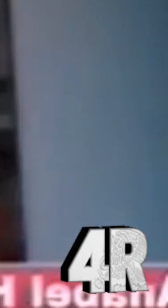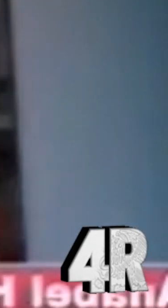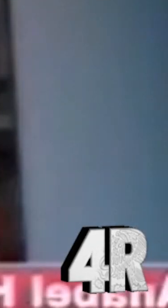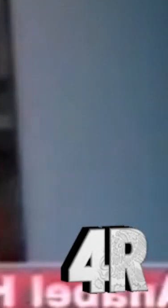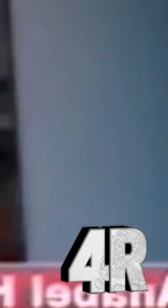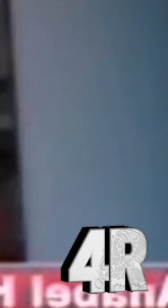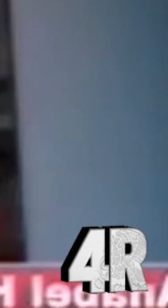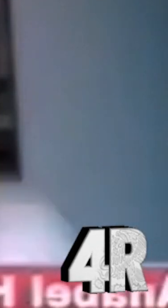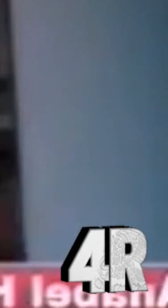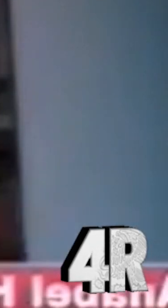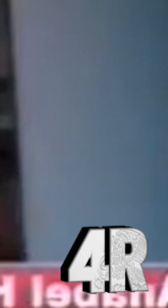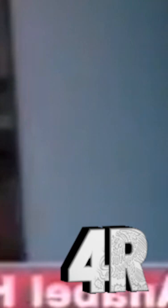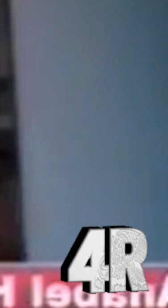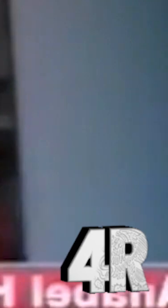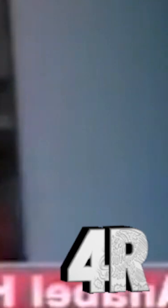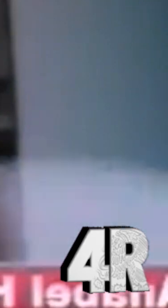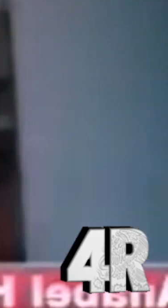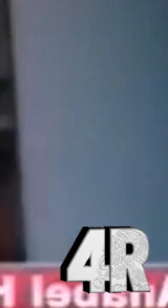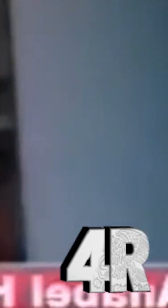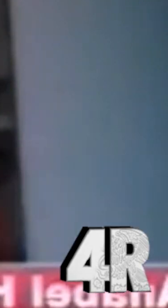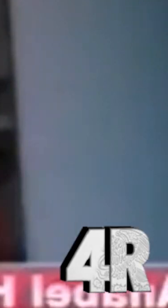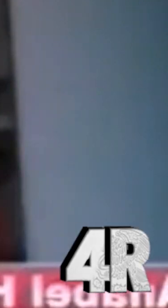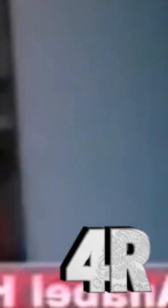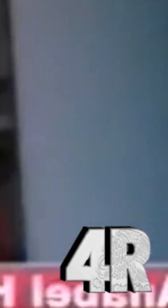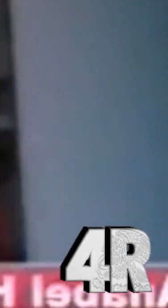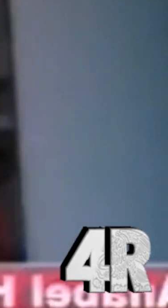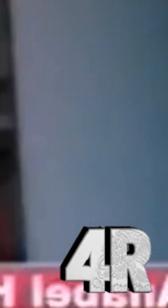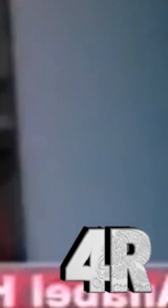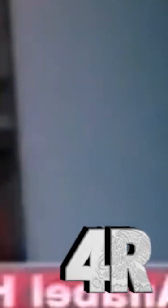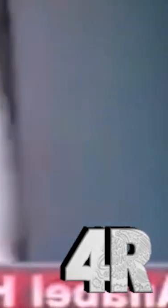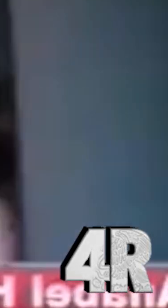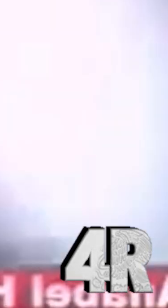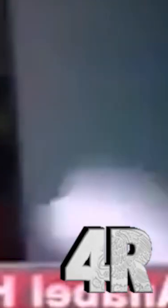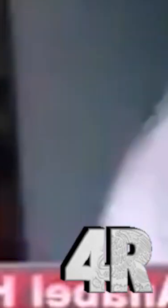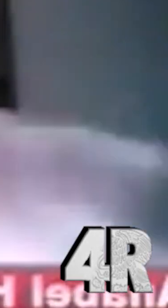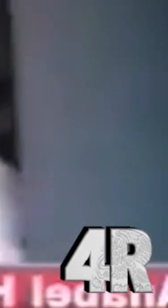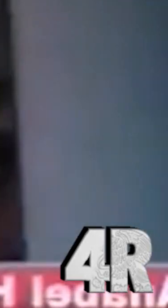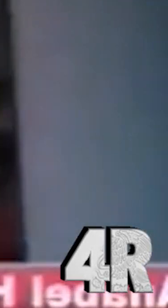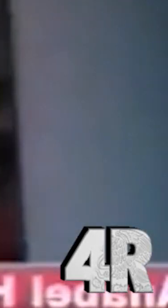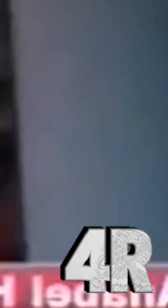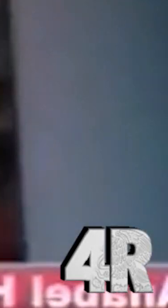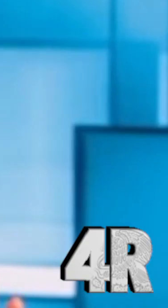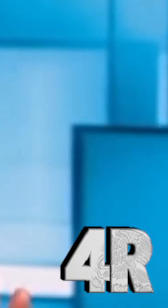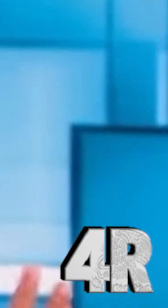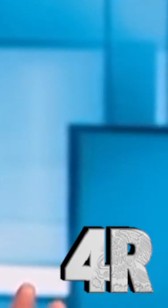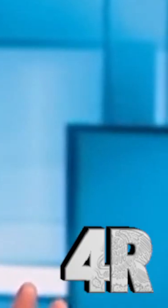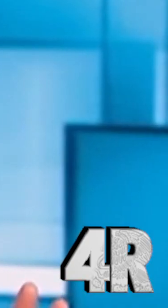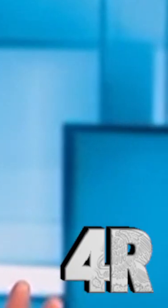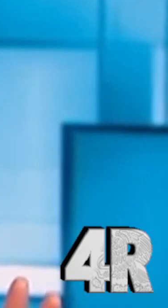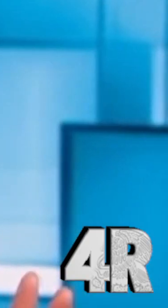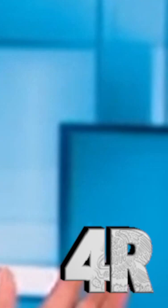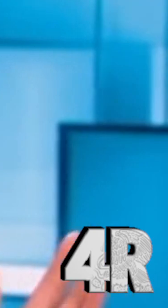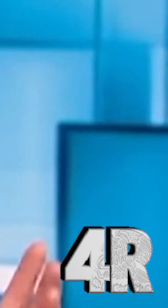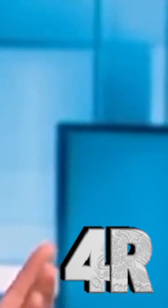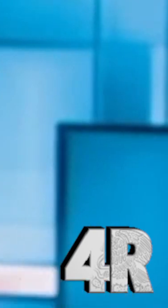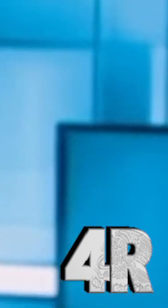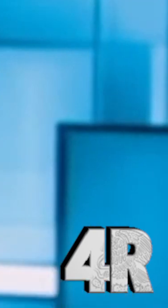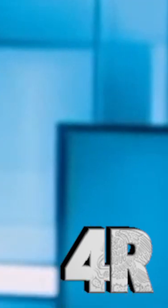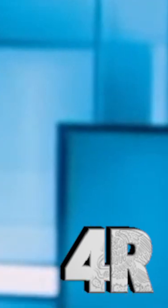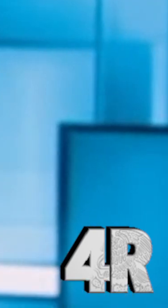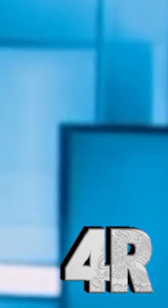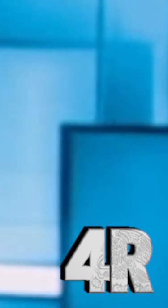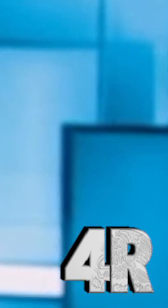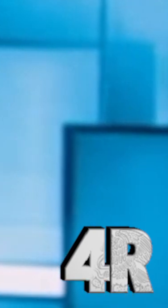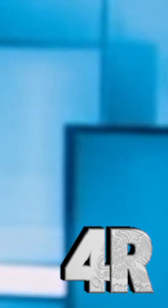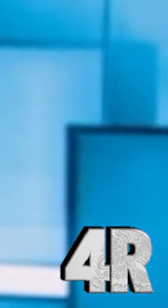desmentía al presidente de la nación referente a esas teorías conspirativas nada tiene que ver una cosa con la otra y